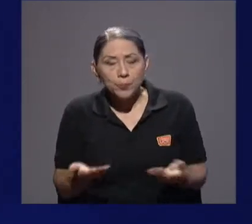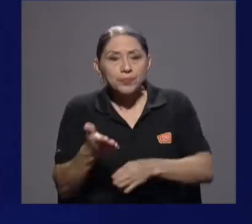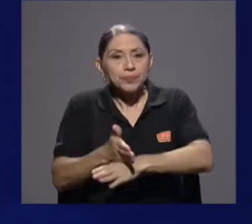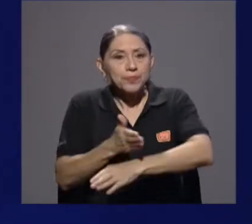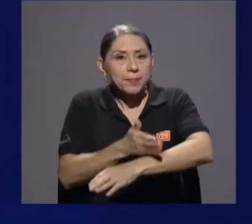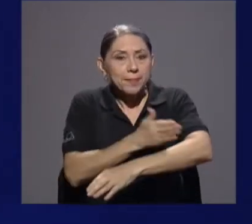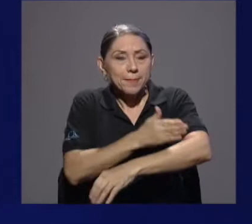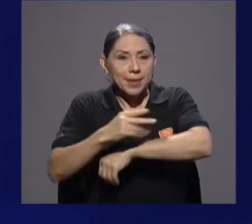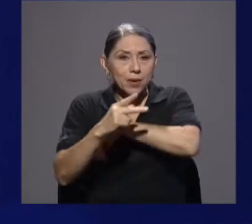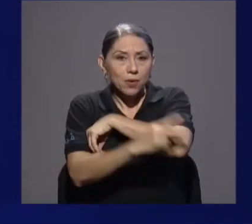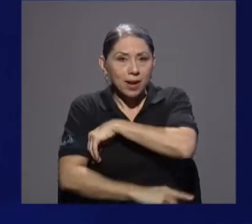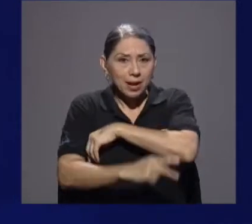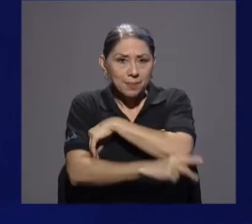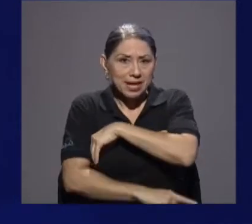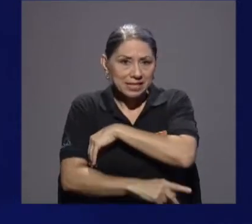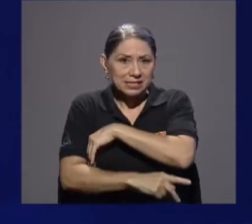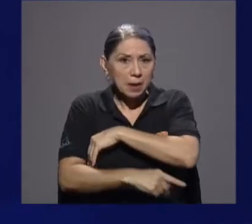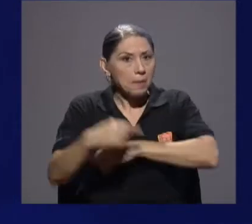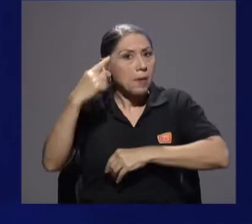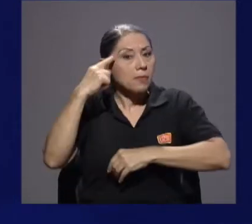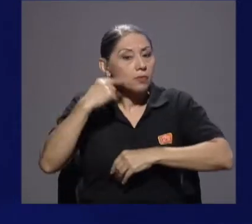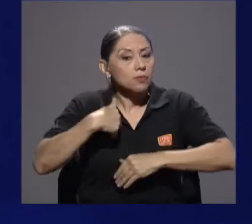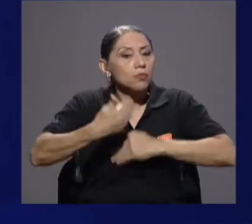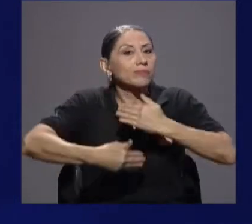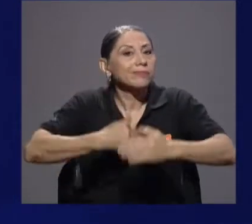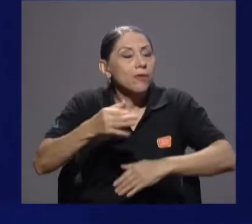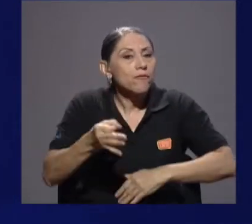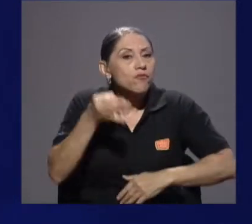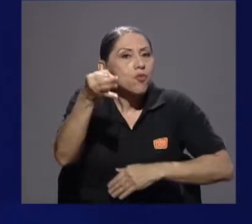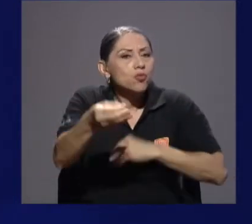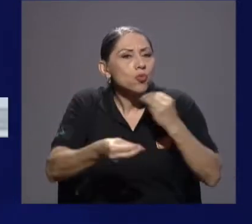mejorar al país en base a la construcción de infraestructura.